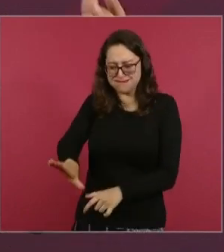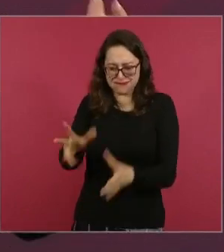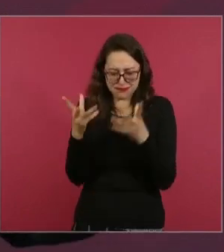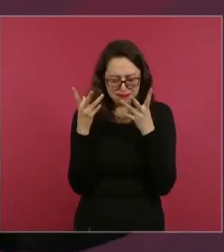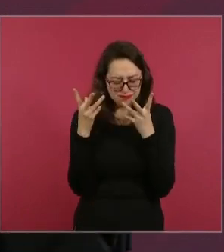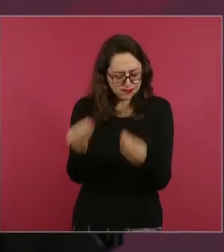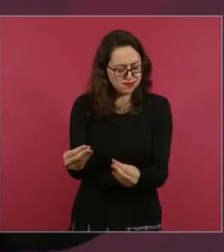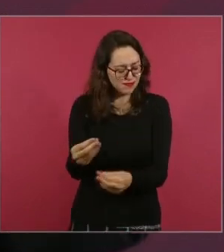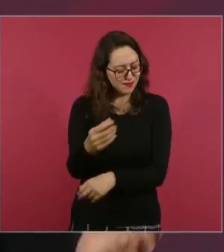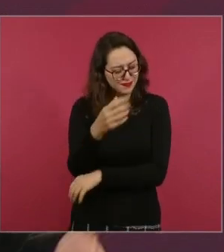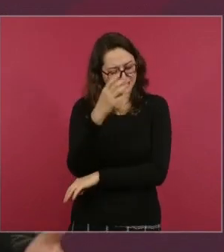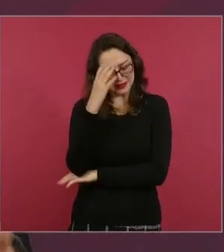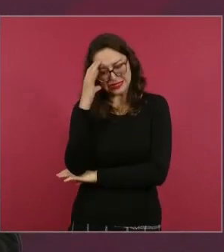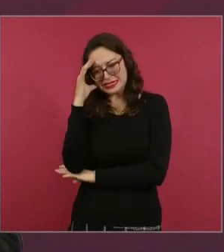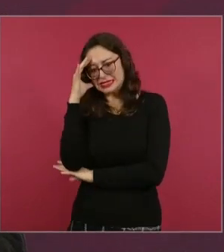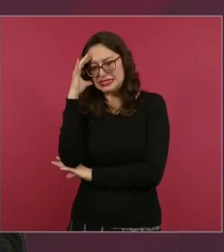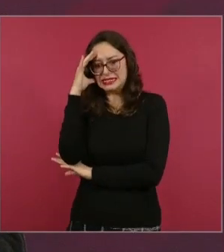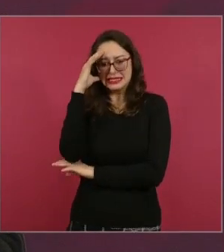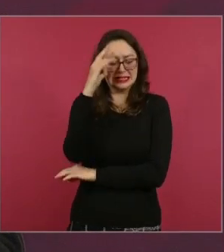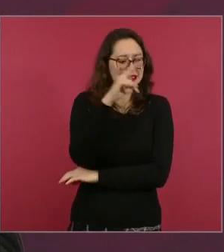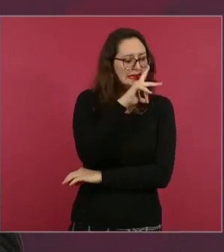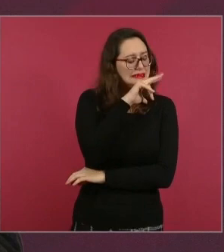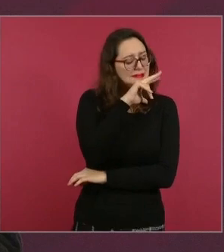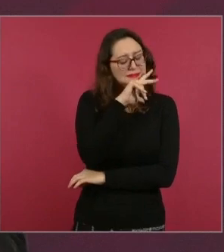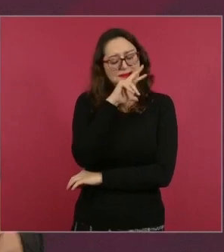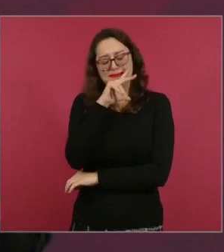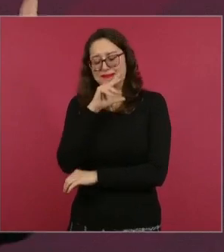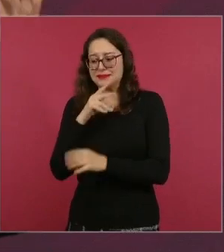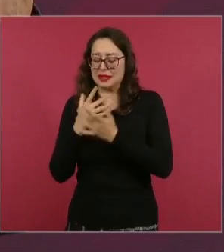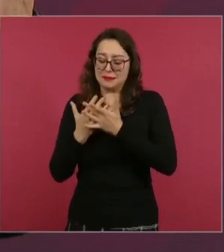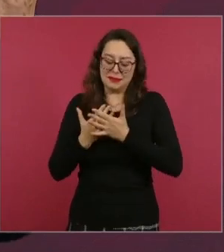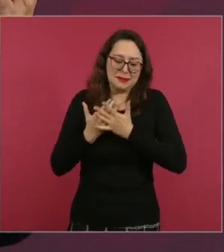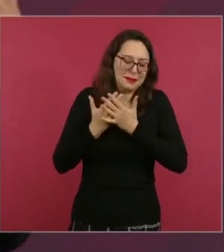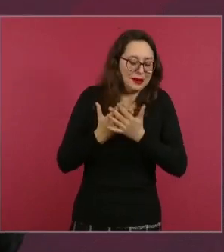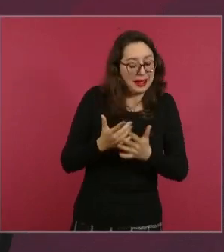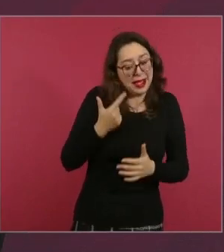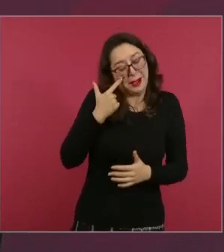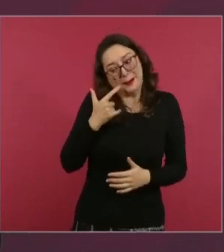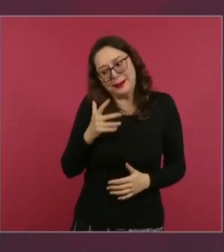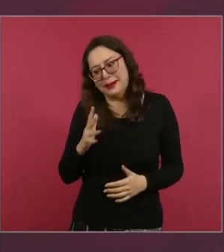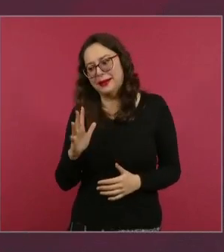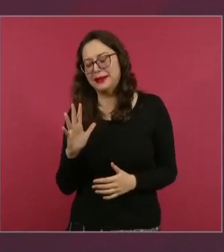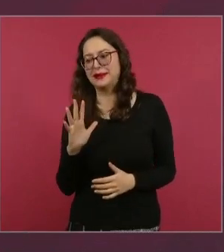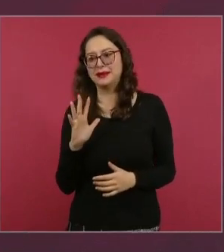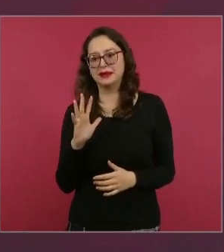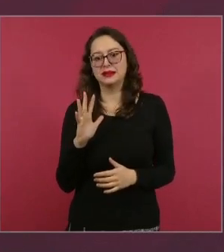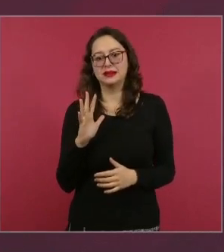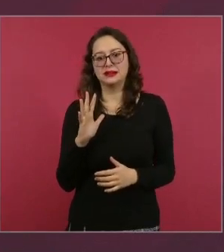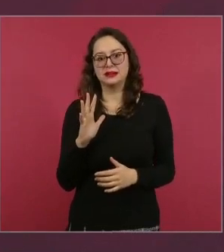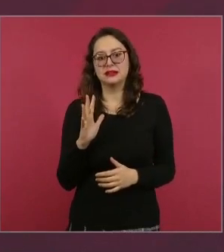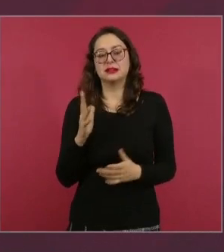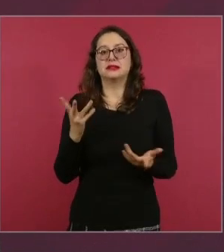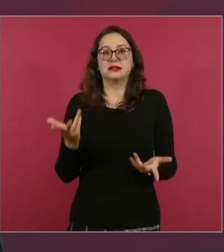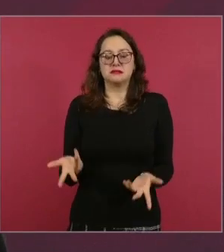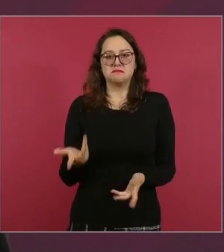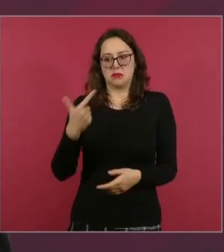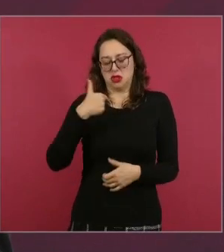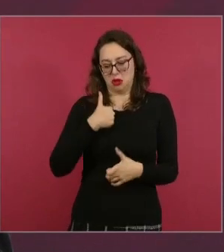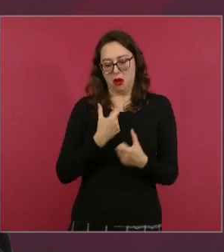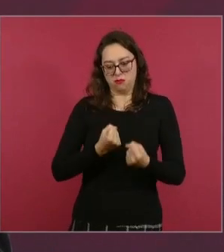la carretera Primero este 9